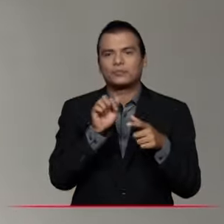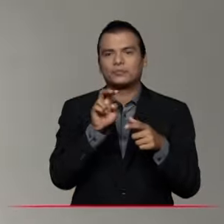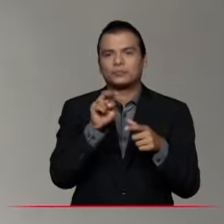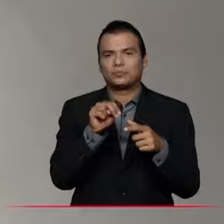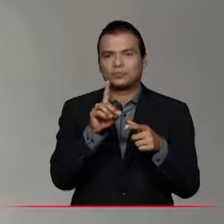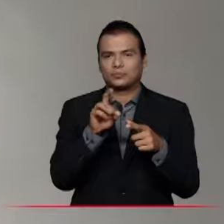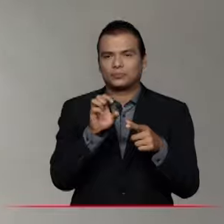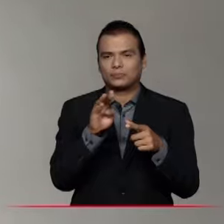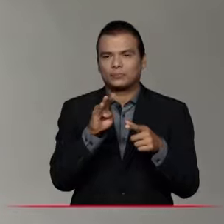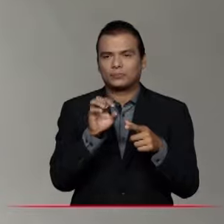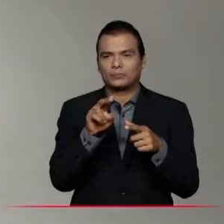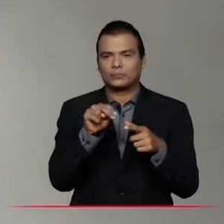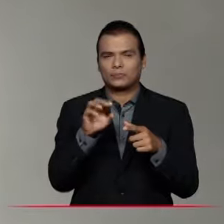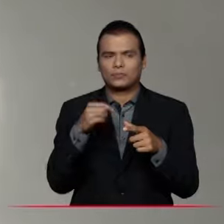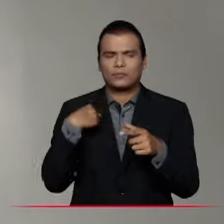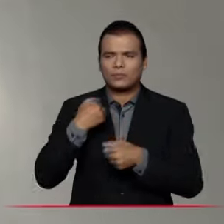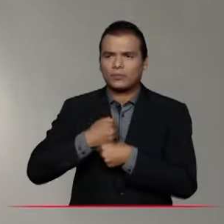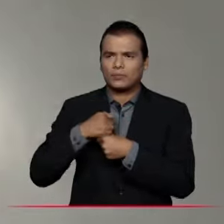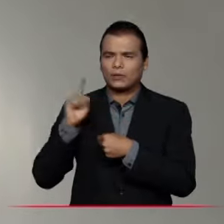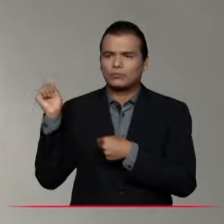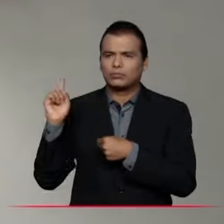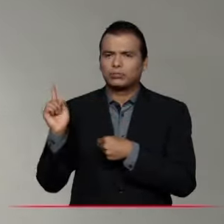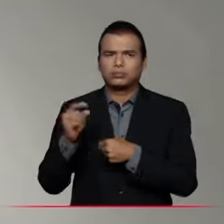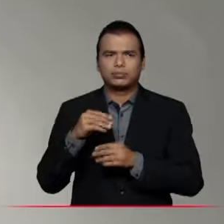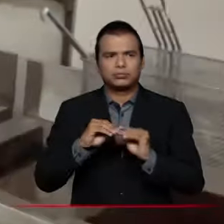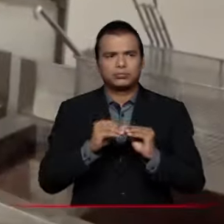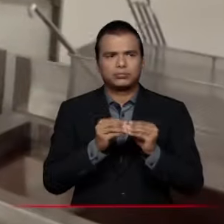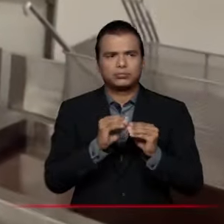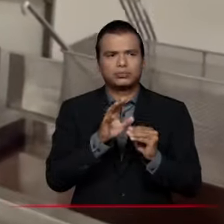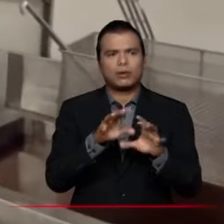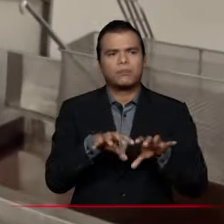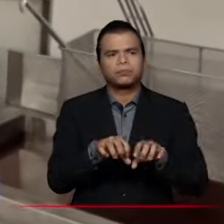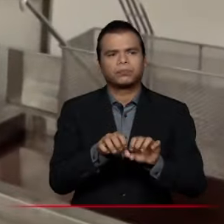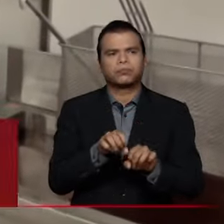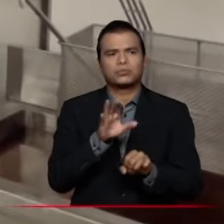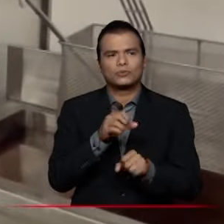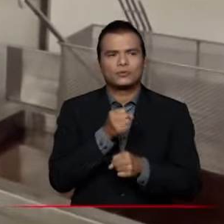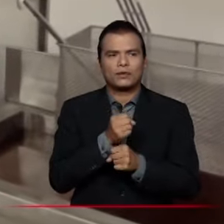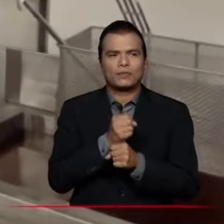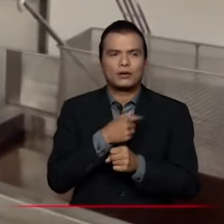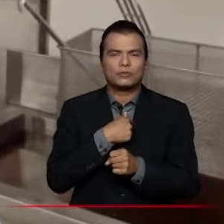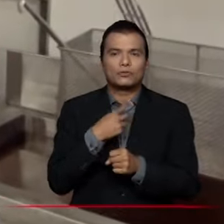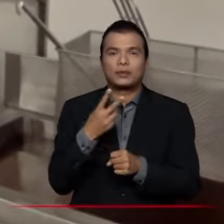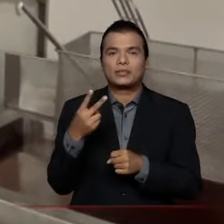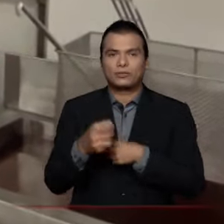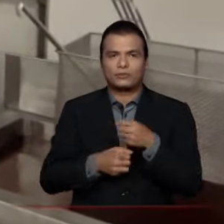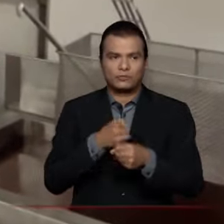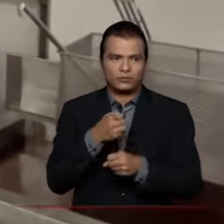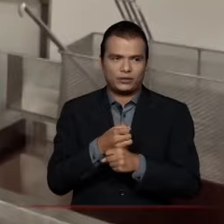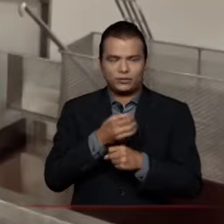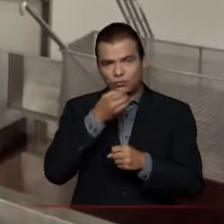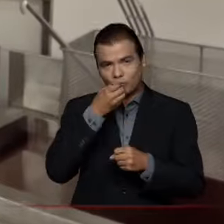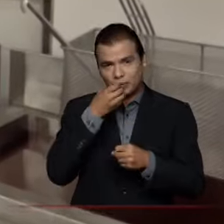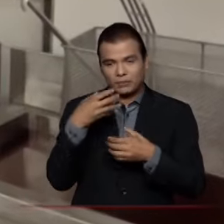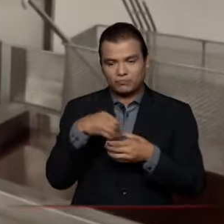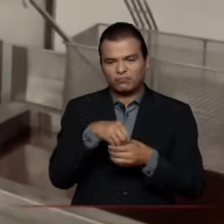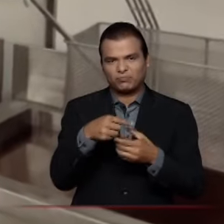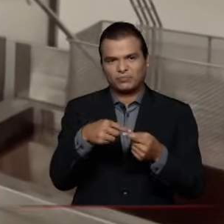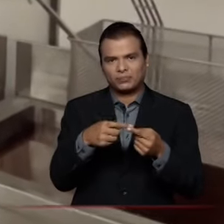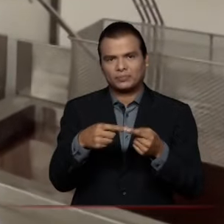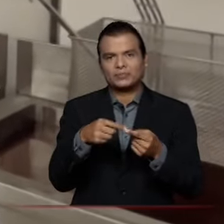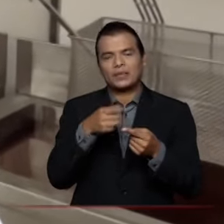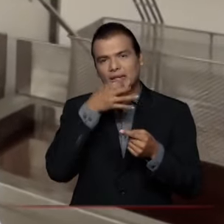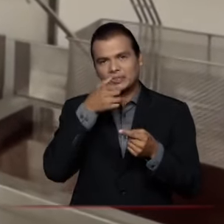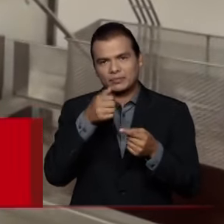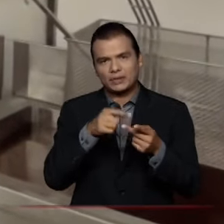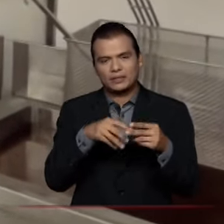honero hace 22 años hay que trabajar conforme a la receta un buen queso areparina